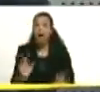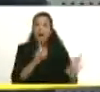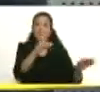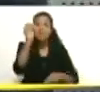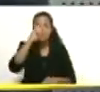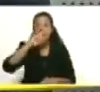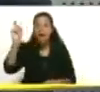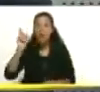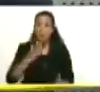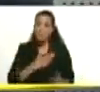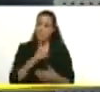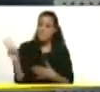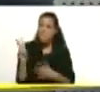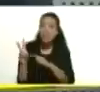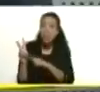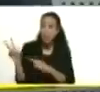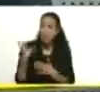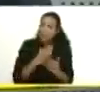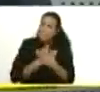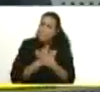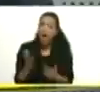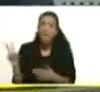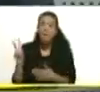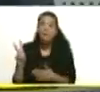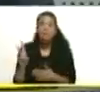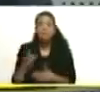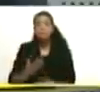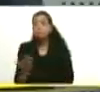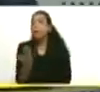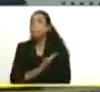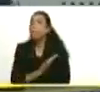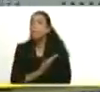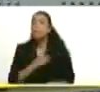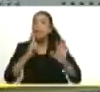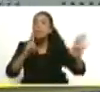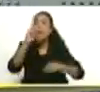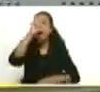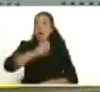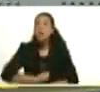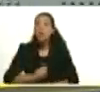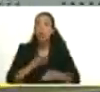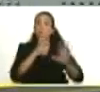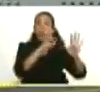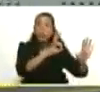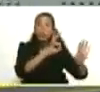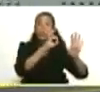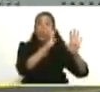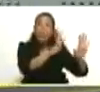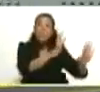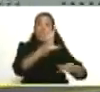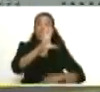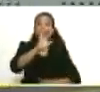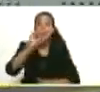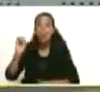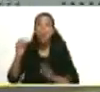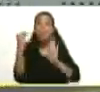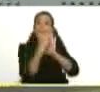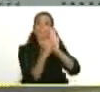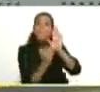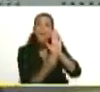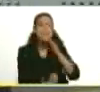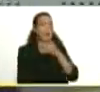Mi país, Venezuela, ha sido víctima en los últimos 6 años de más de 950 medidas